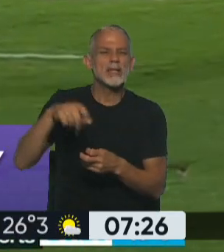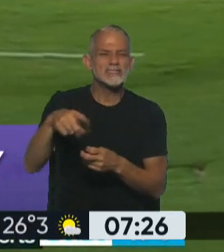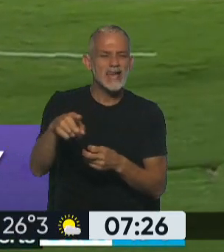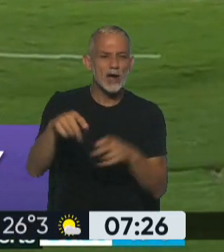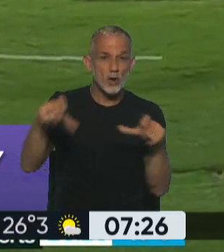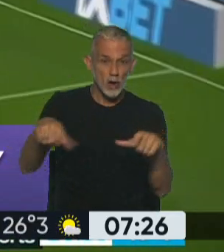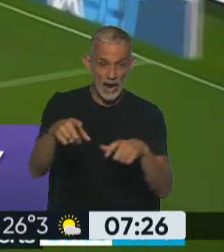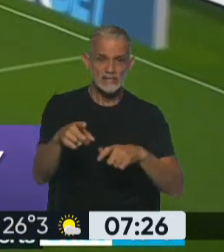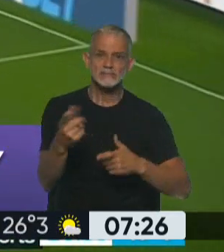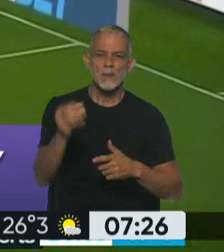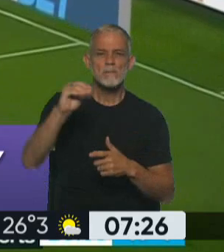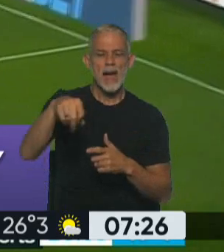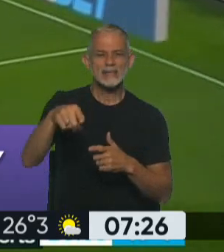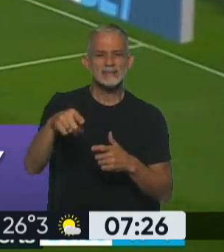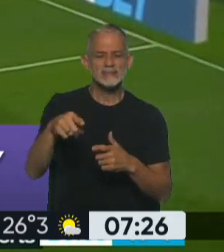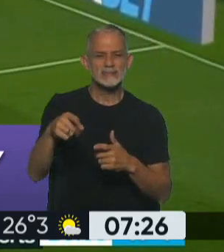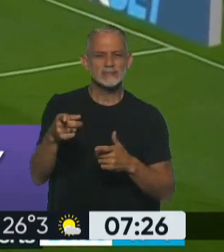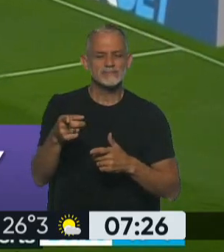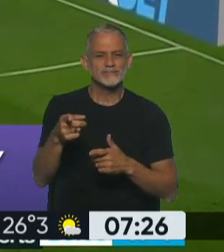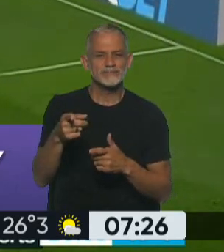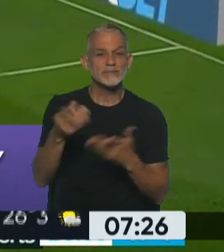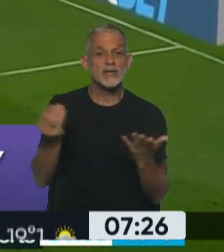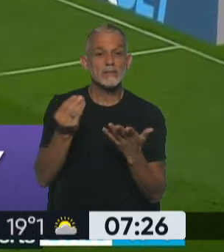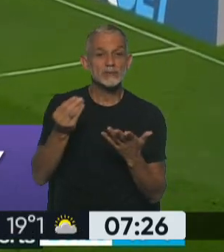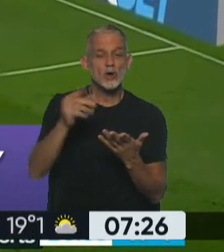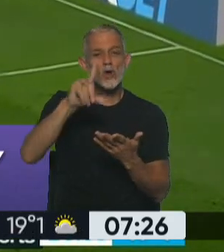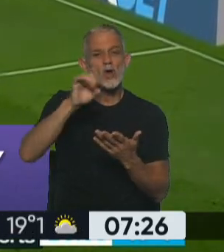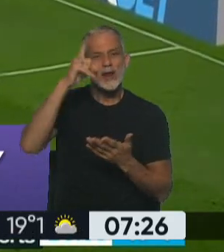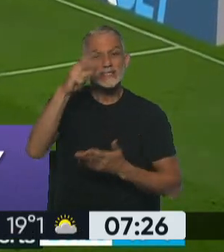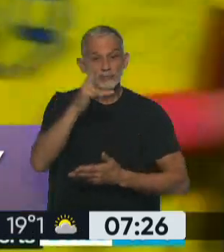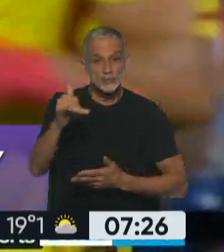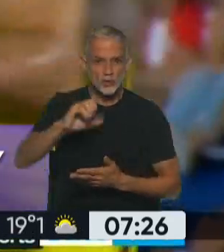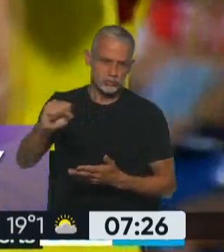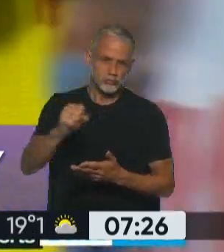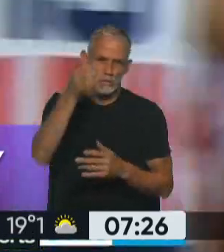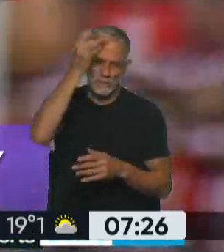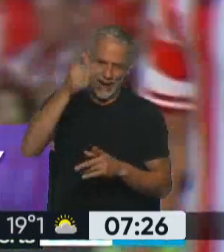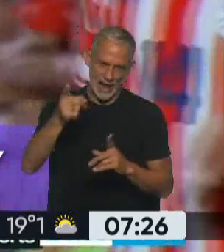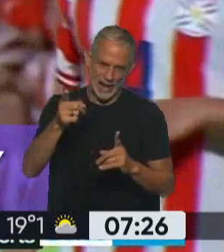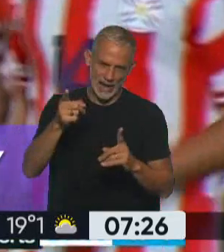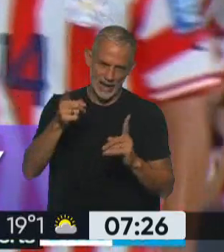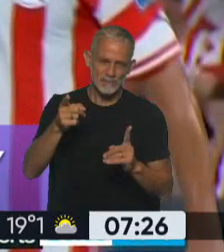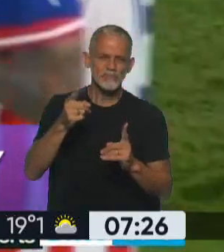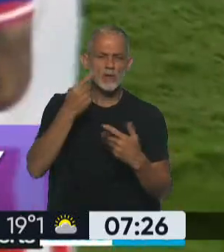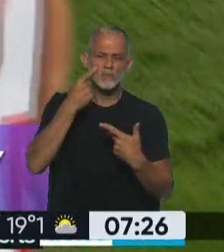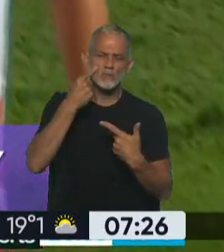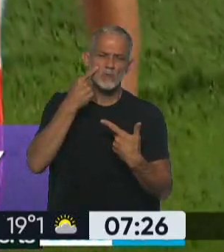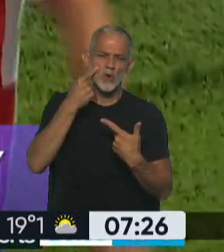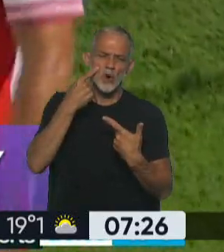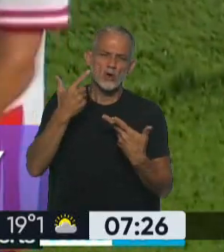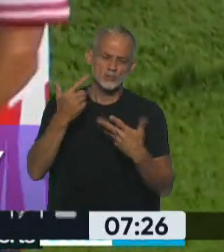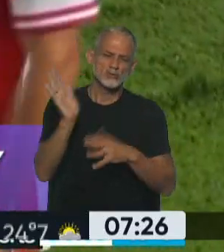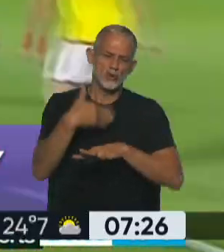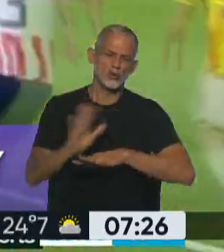hizo fuerte otro argentino, este que vemos en acción. Néstor Lorenzo termina siendo penal y un conocido absolutamente de